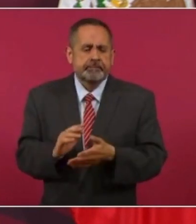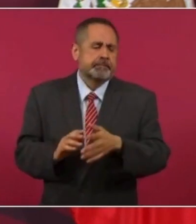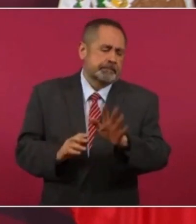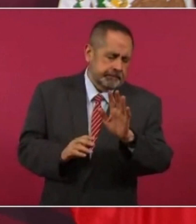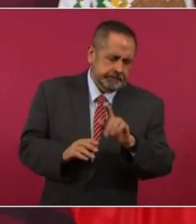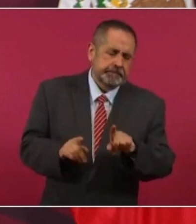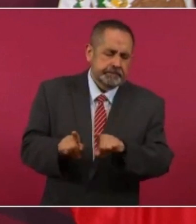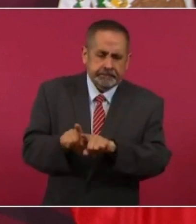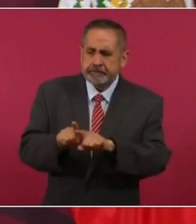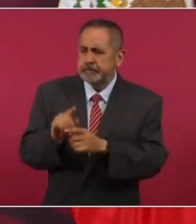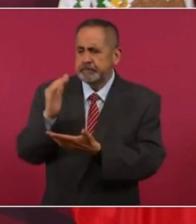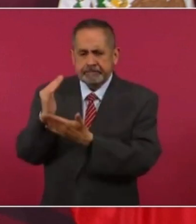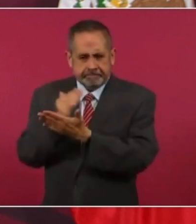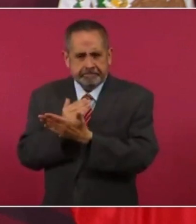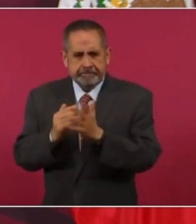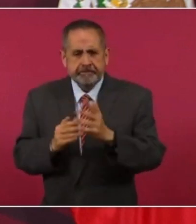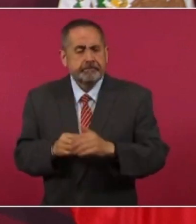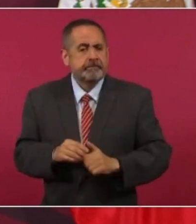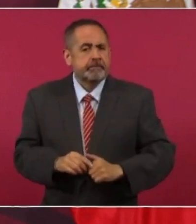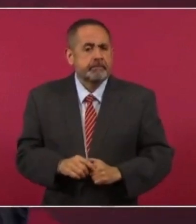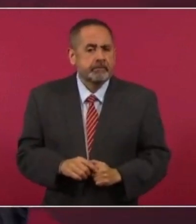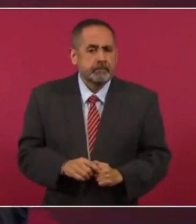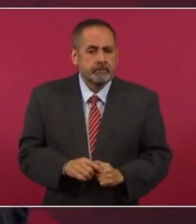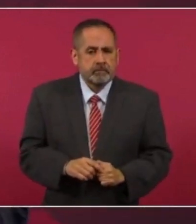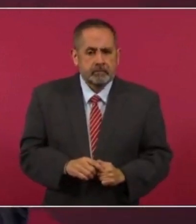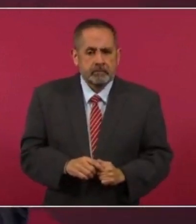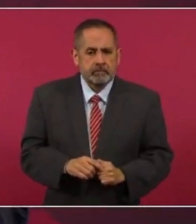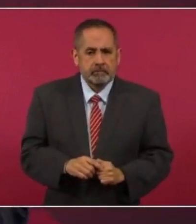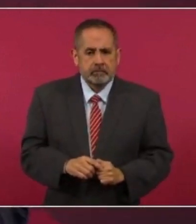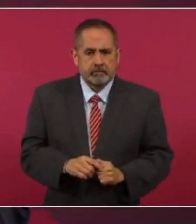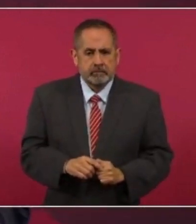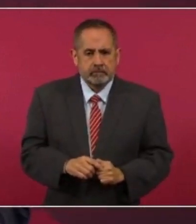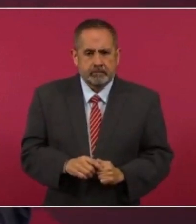también habían